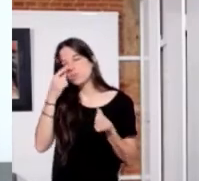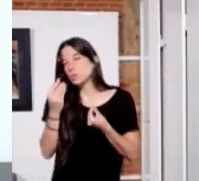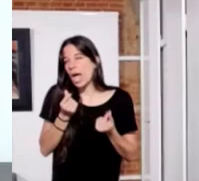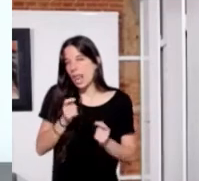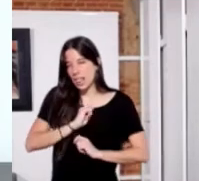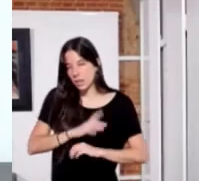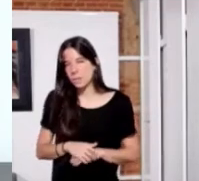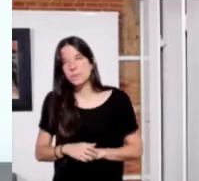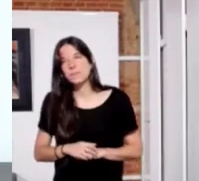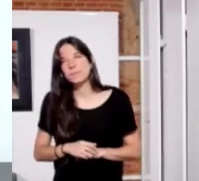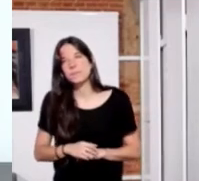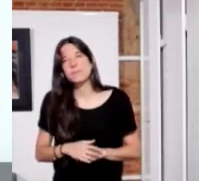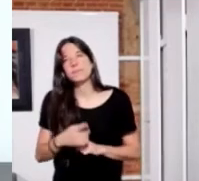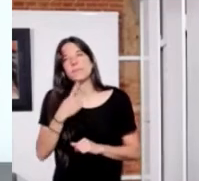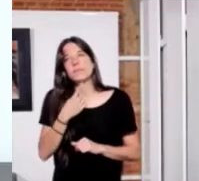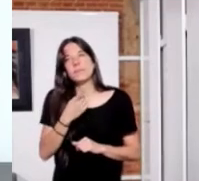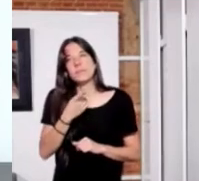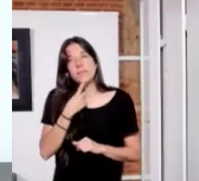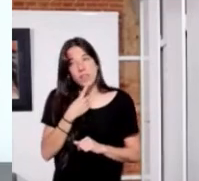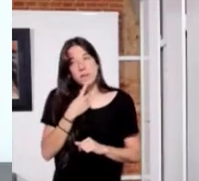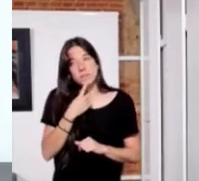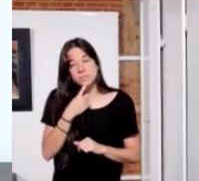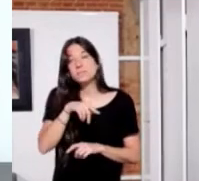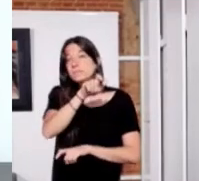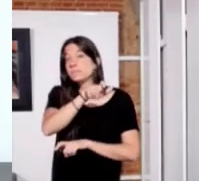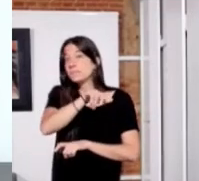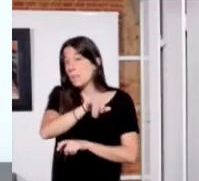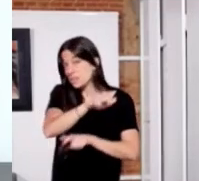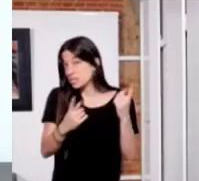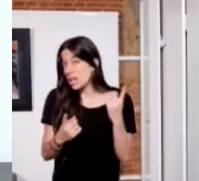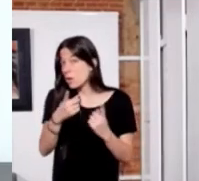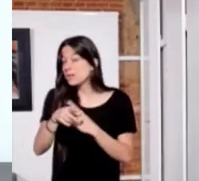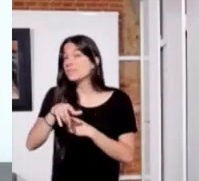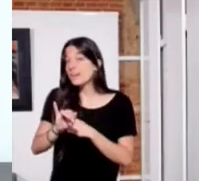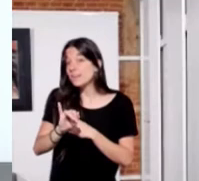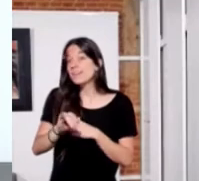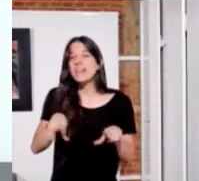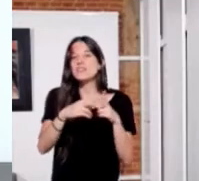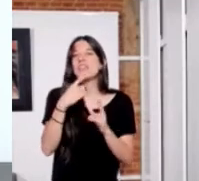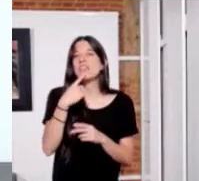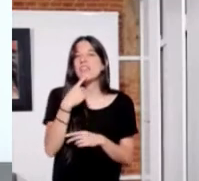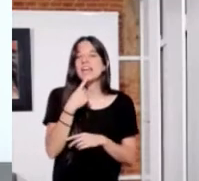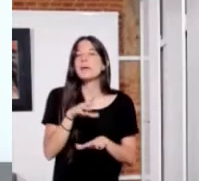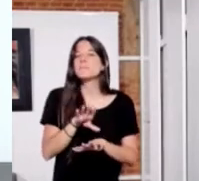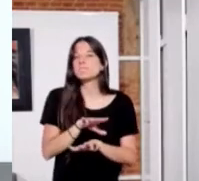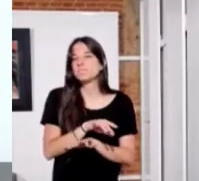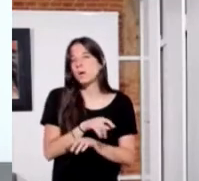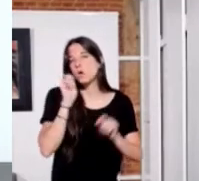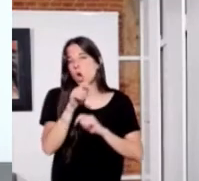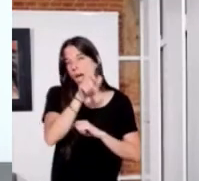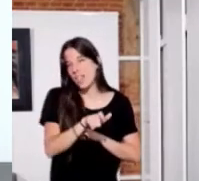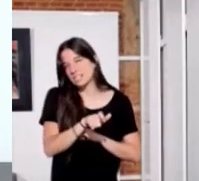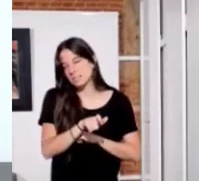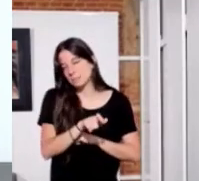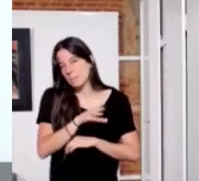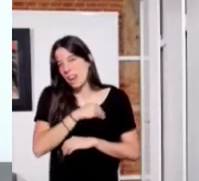Dice: hay personas que la sociedad dice que merecen ser lloradas y otras personas